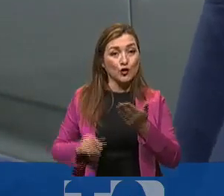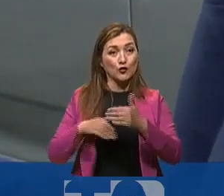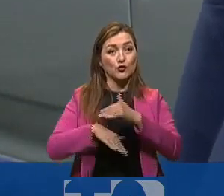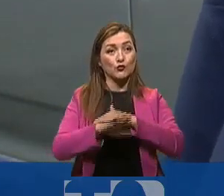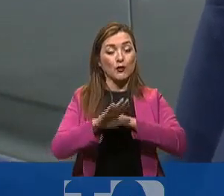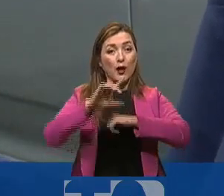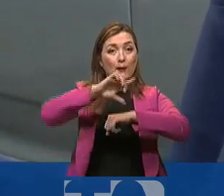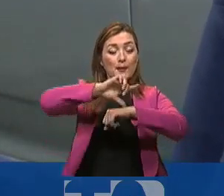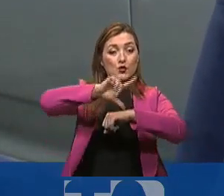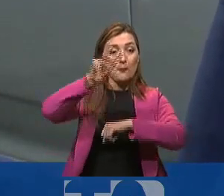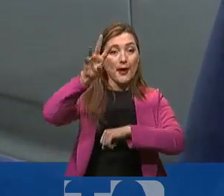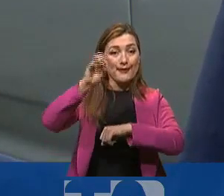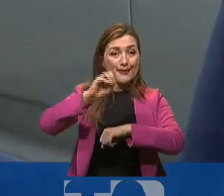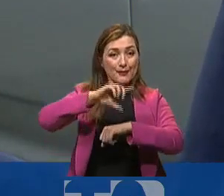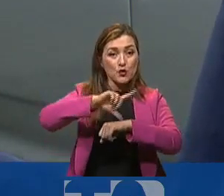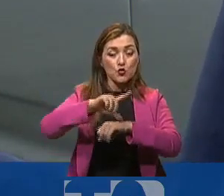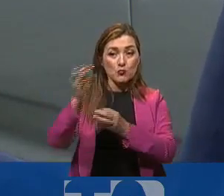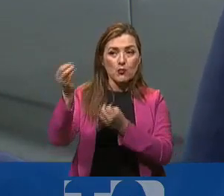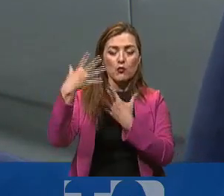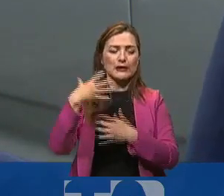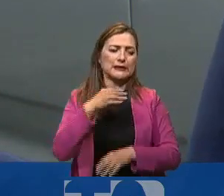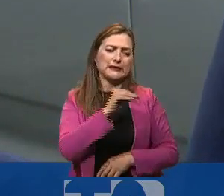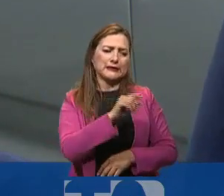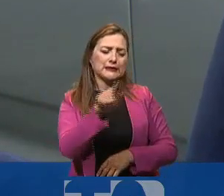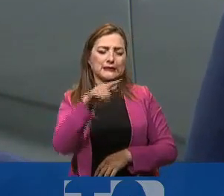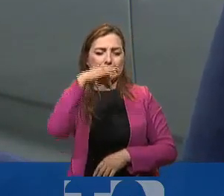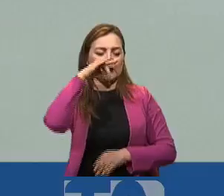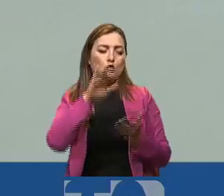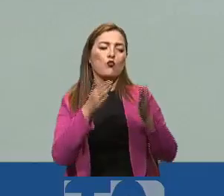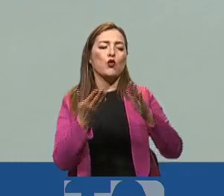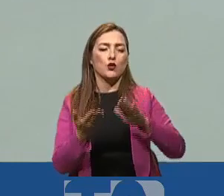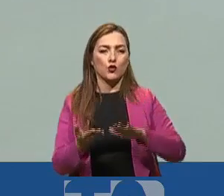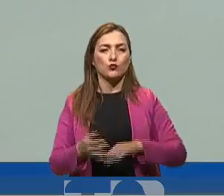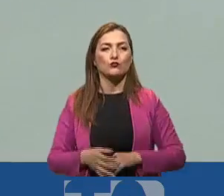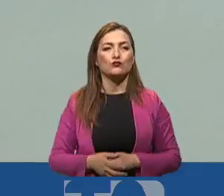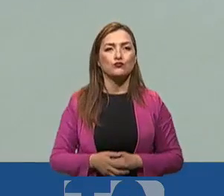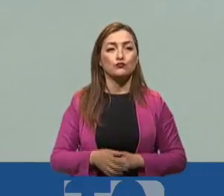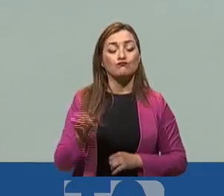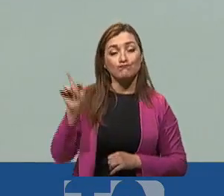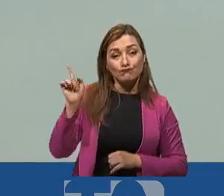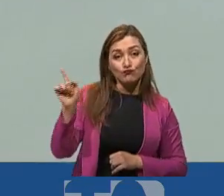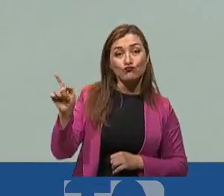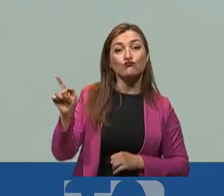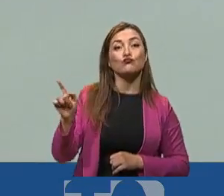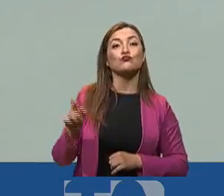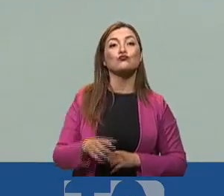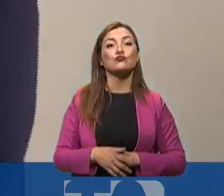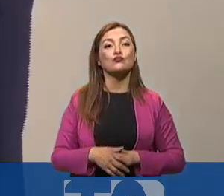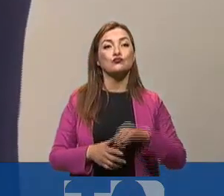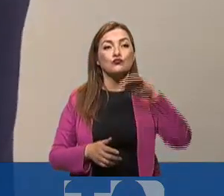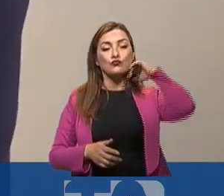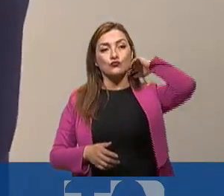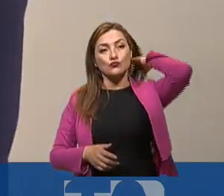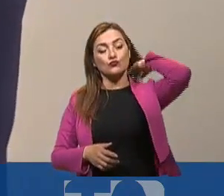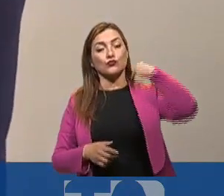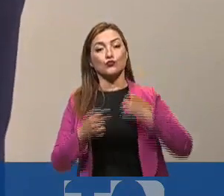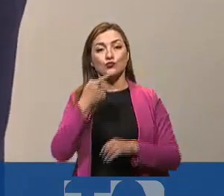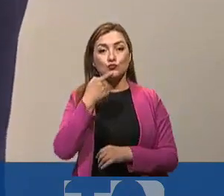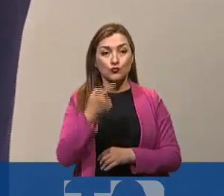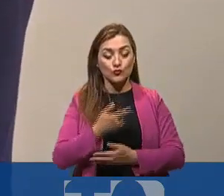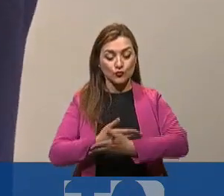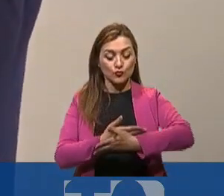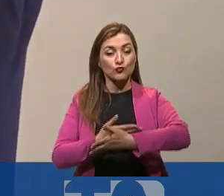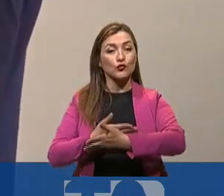20 minutos más tarde, me indicaron que el niño ya había fallecido. Desde el Centro de Salud Número 1 Centro Histórico, aseguran que el